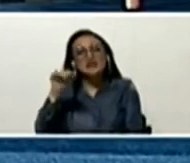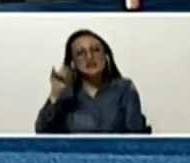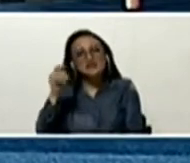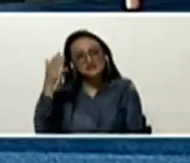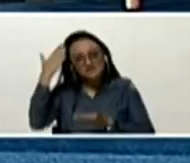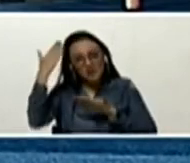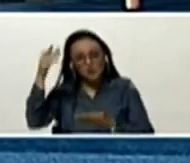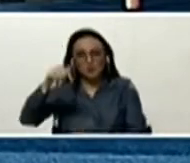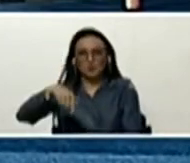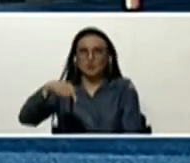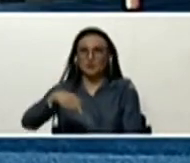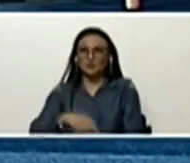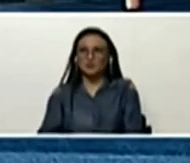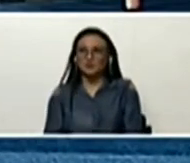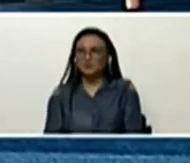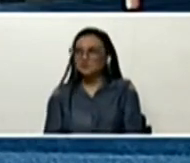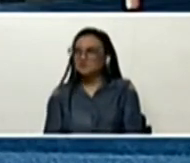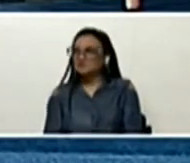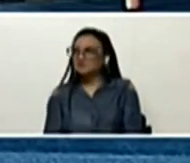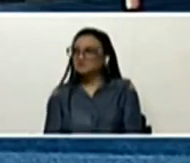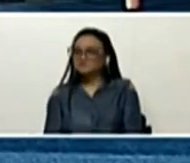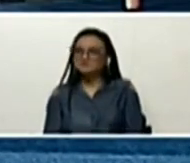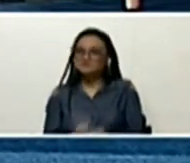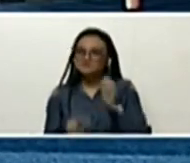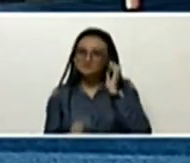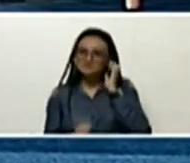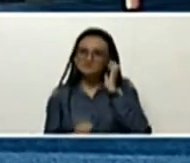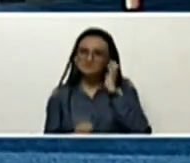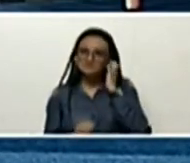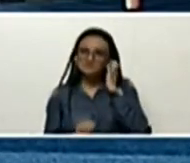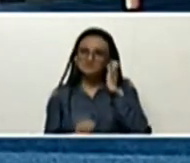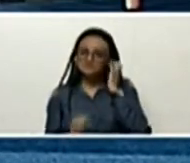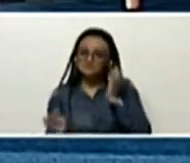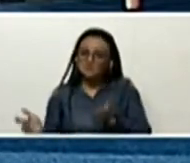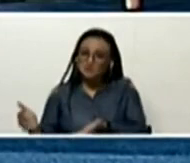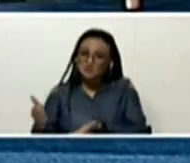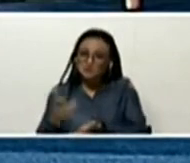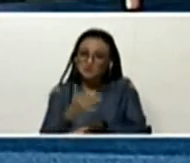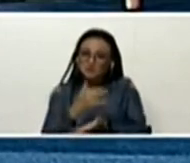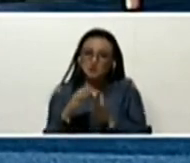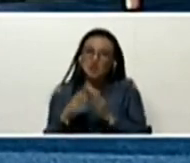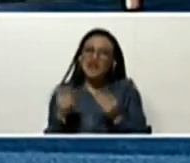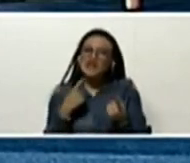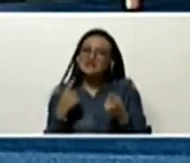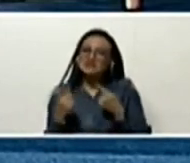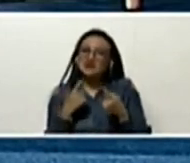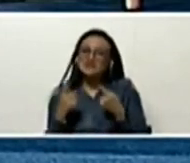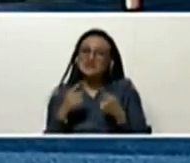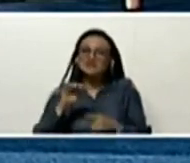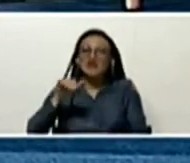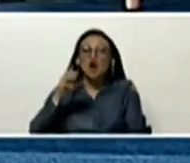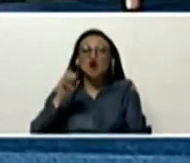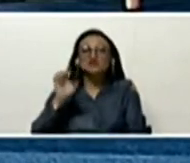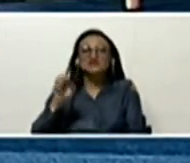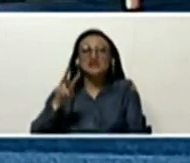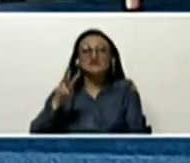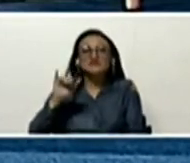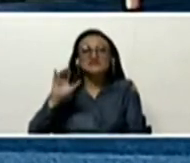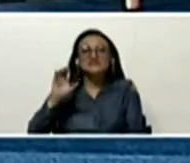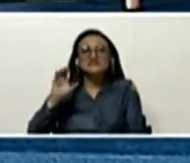Anita desde aquí, se dedicaron a recopilar todas las entrevistas que José Vicente Rangel